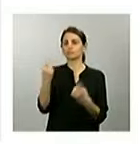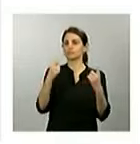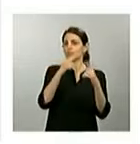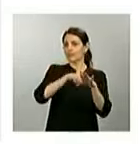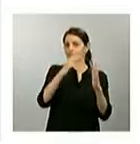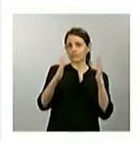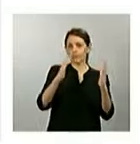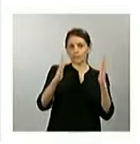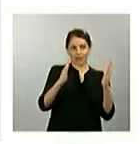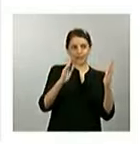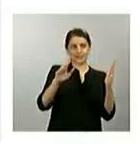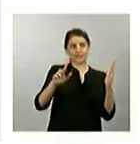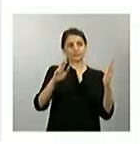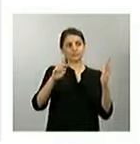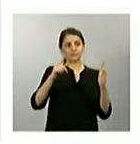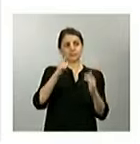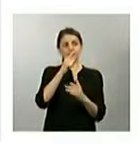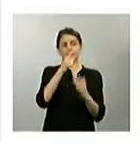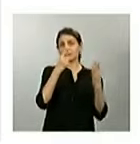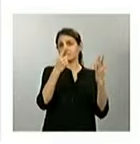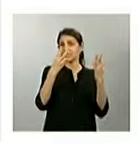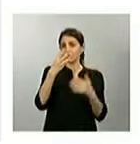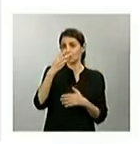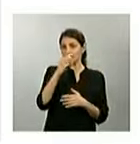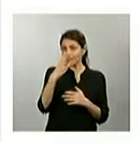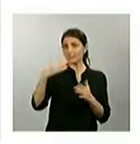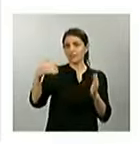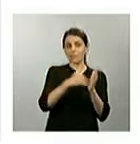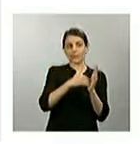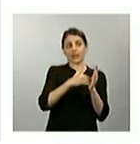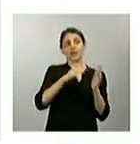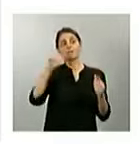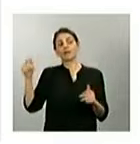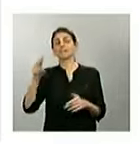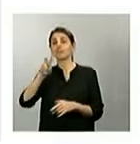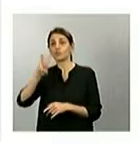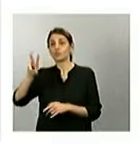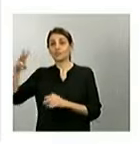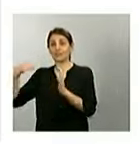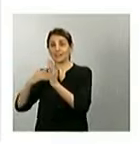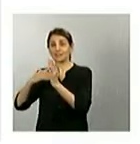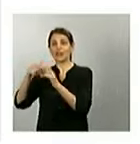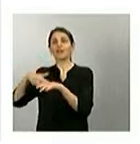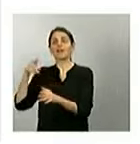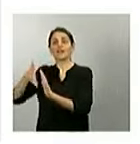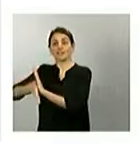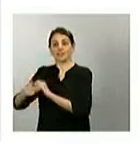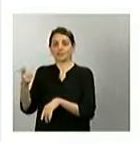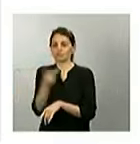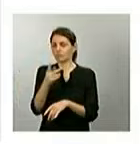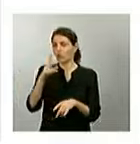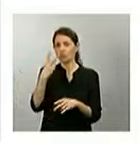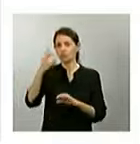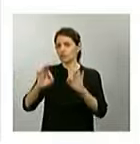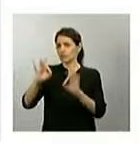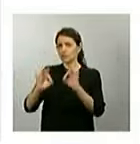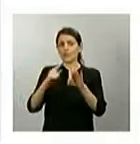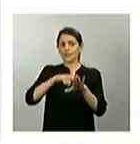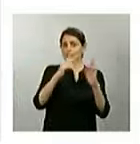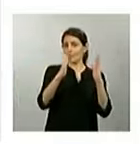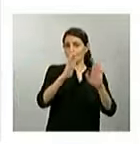es decir dos tercios han sido temporales para que veamos que no ha cambiado nada ese periodo al yo me refería antes donde